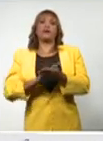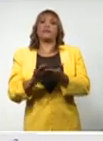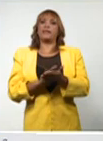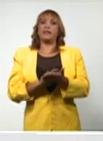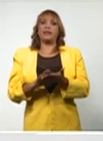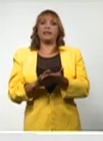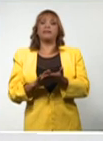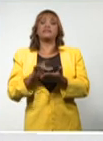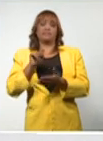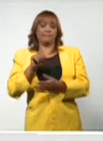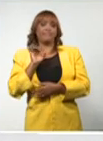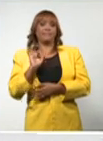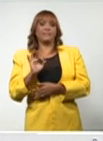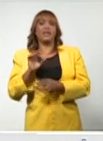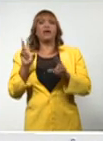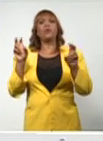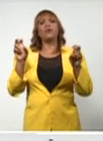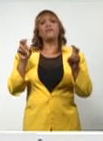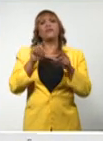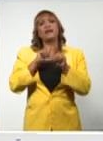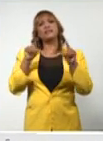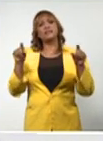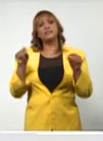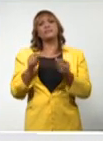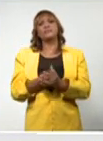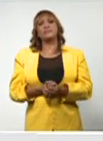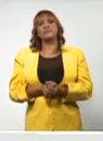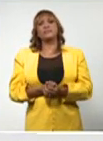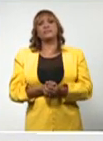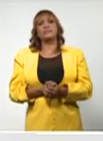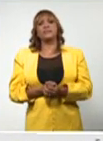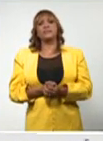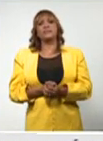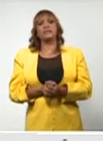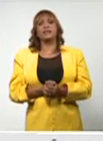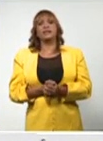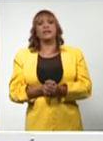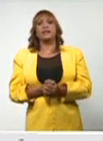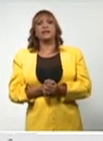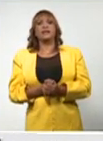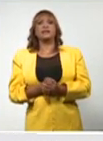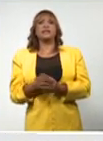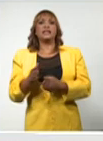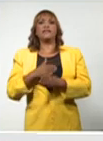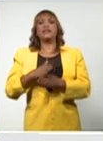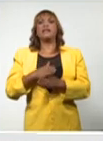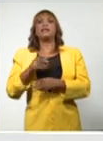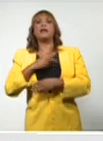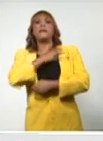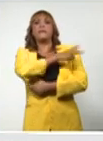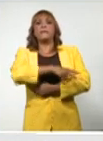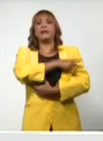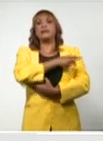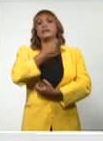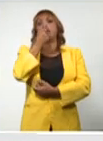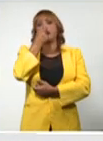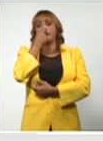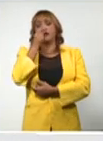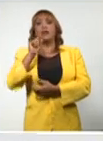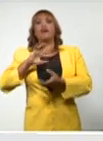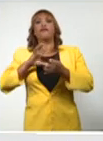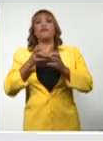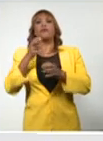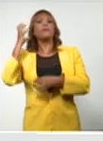es un estado soberano ubicado en África del Sur, entre Sudáfrica y Mozambique, que tiene como forma de